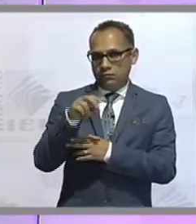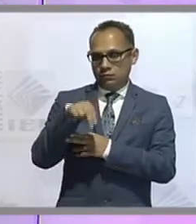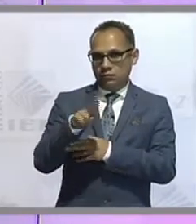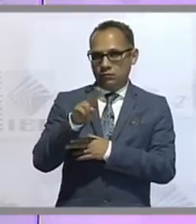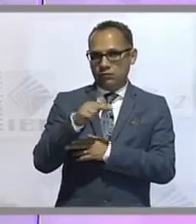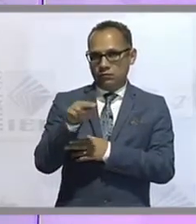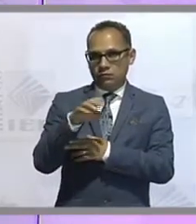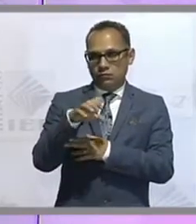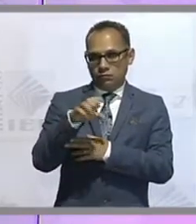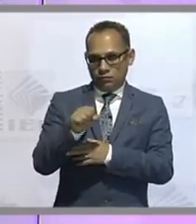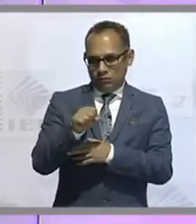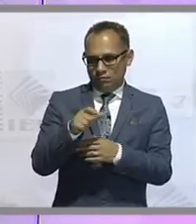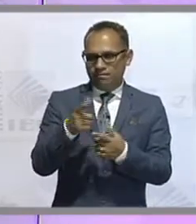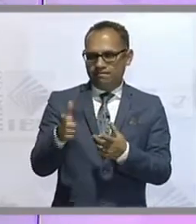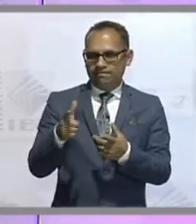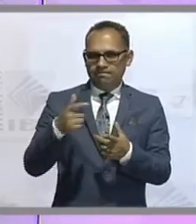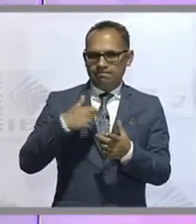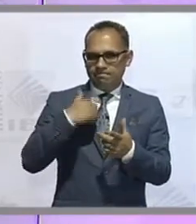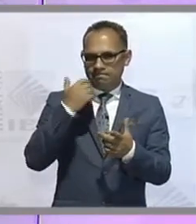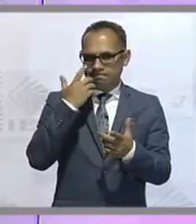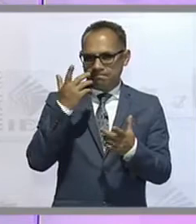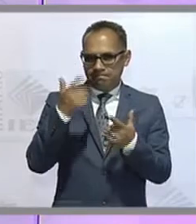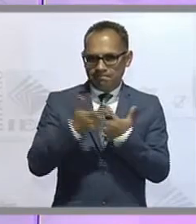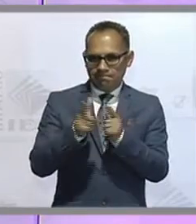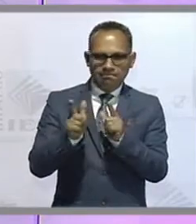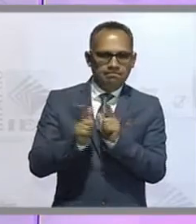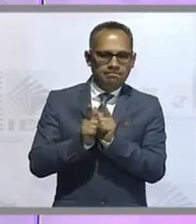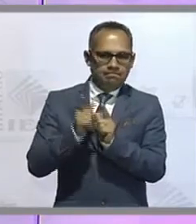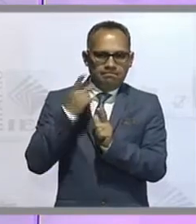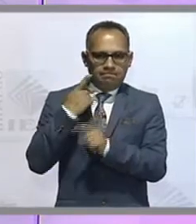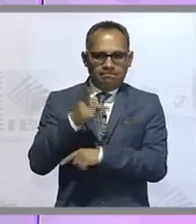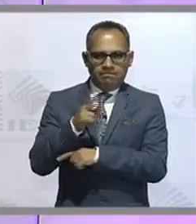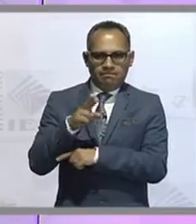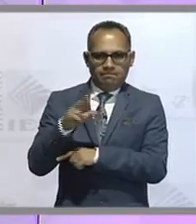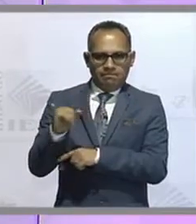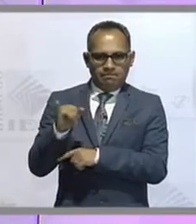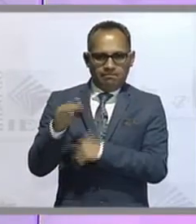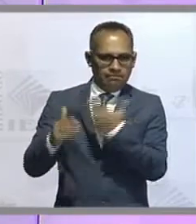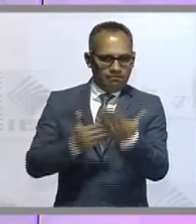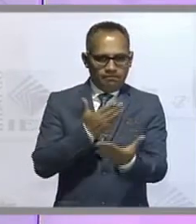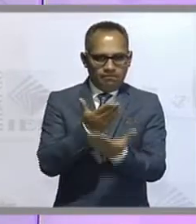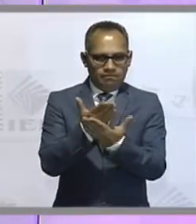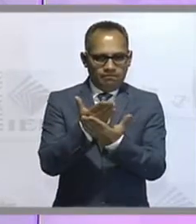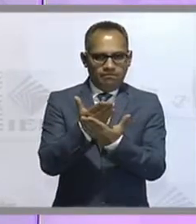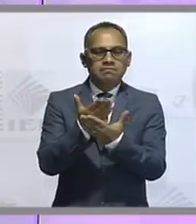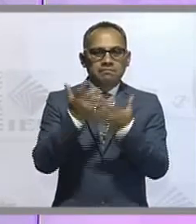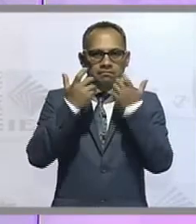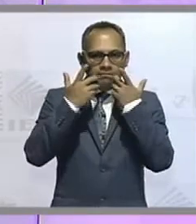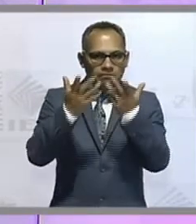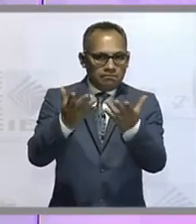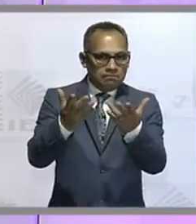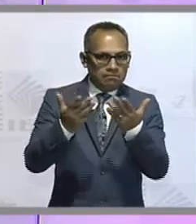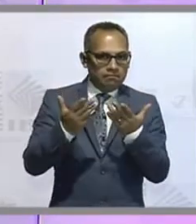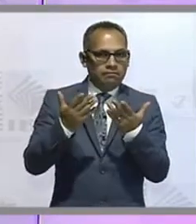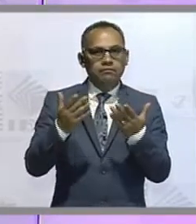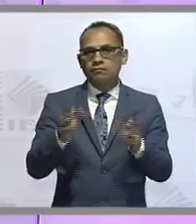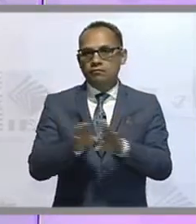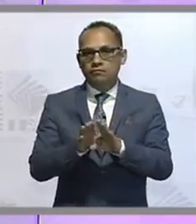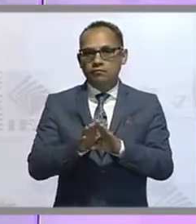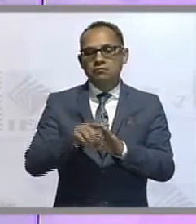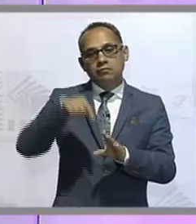traemos tres propuestas muy claras y objetivas debemos de ser conscientes de que nuestro distrito local es meramente